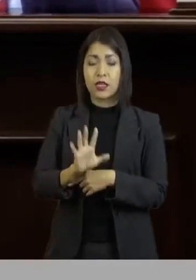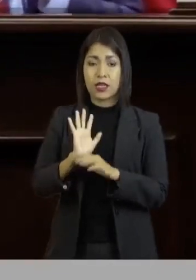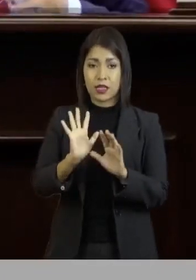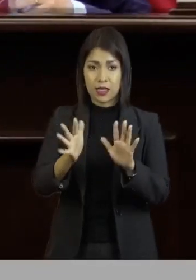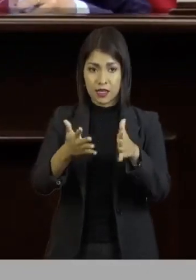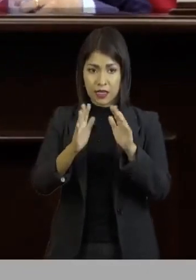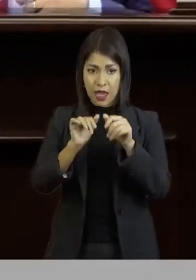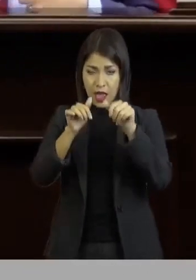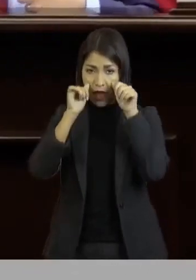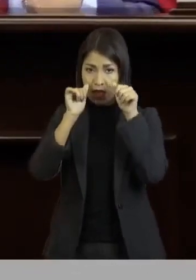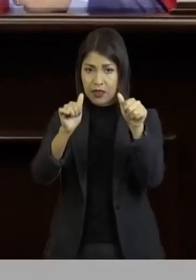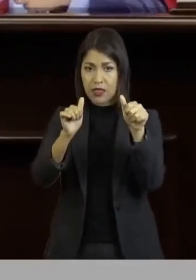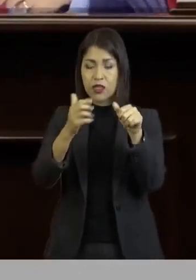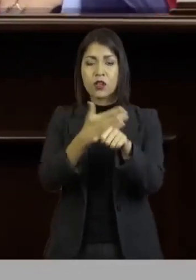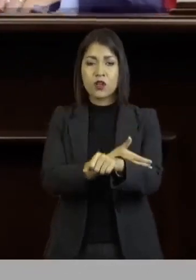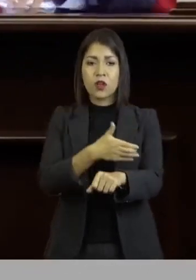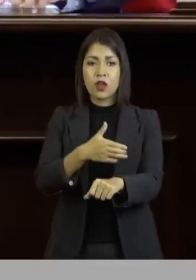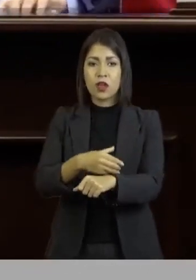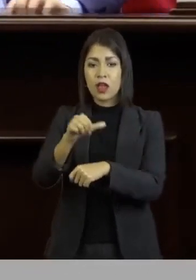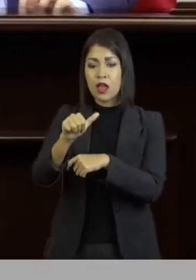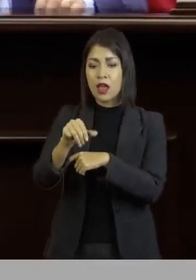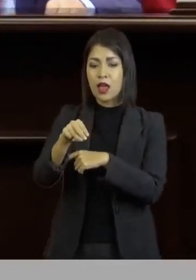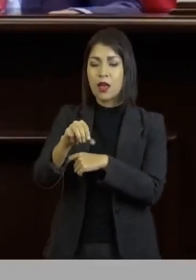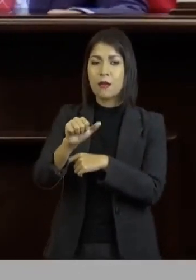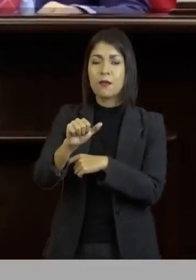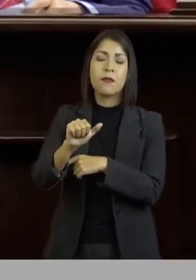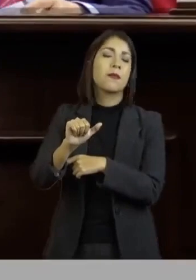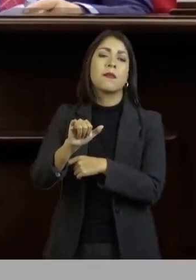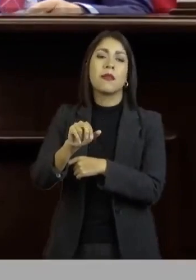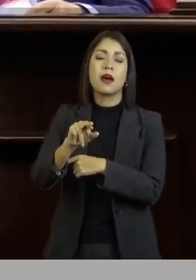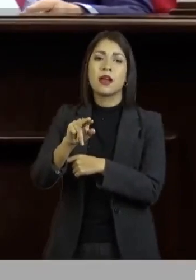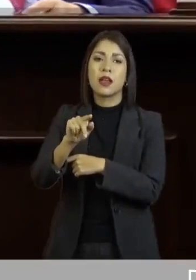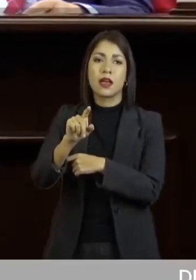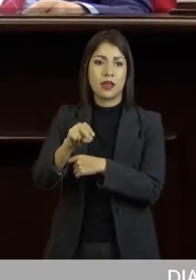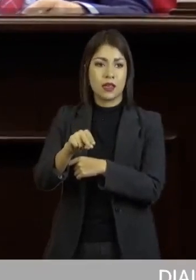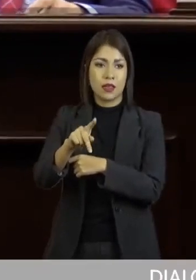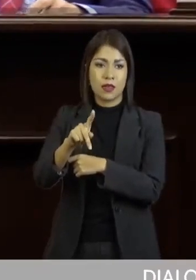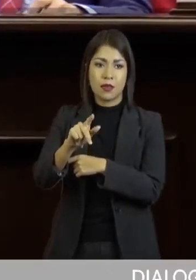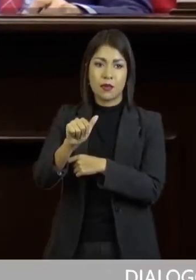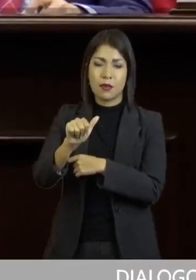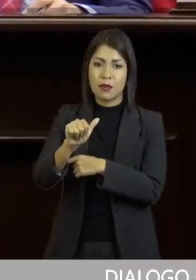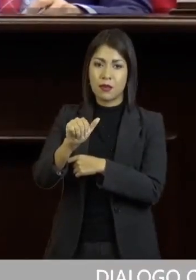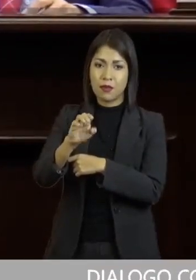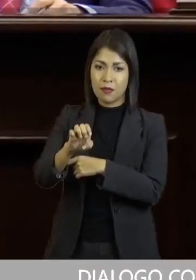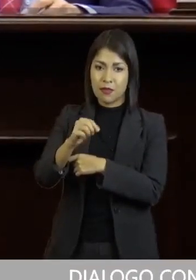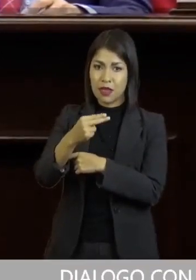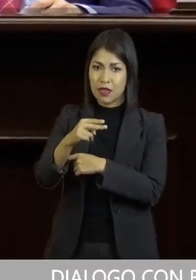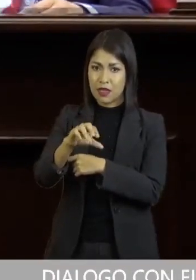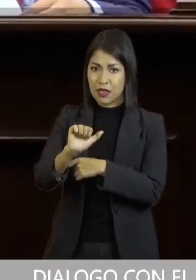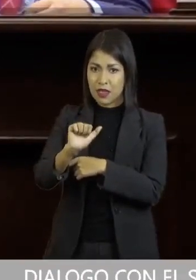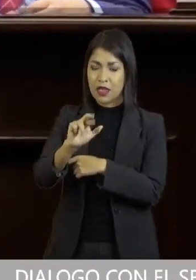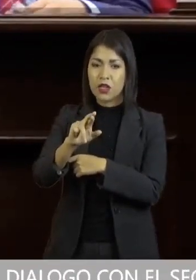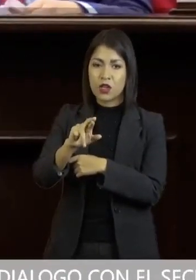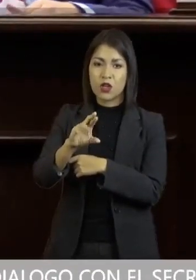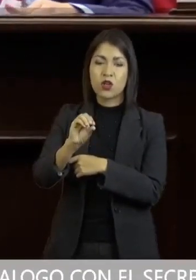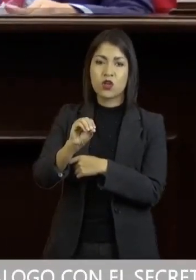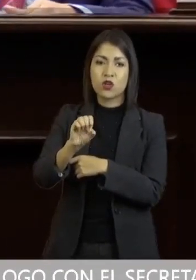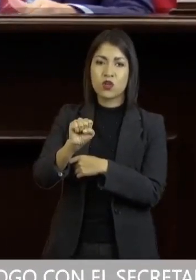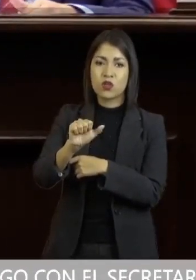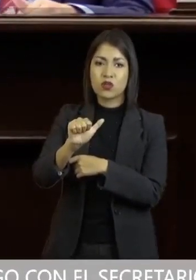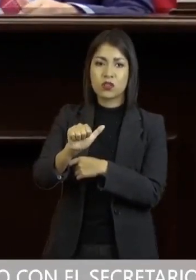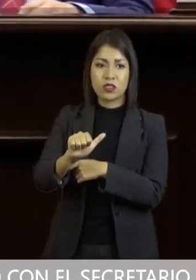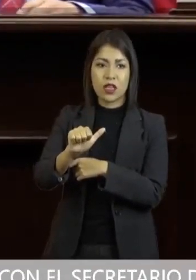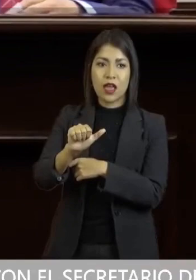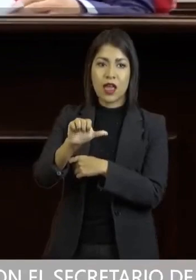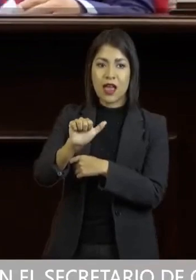diputada Amairani Peña. No digo el primer nombre, Rosángela, porque a mí se me dificulta, porque nos comemos las